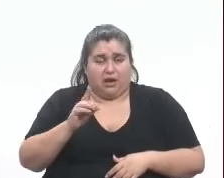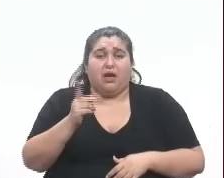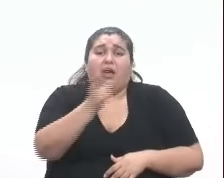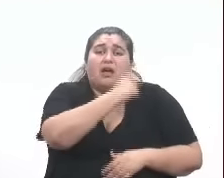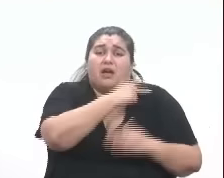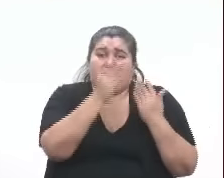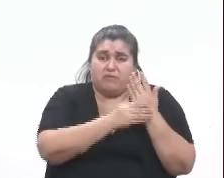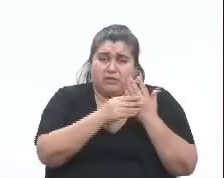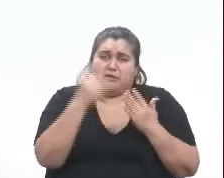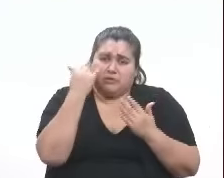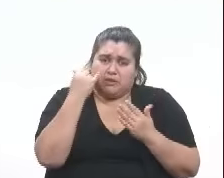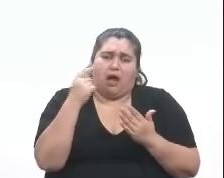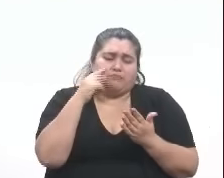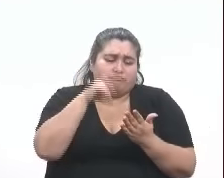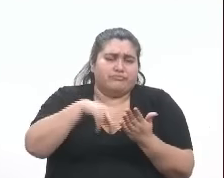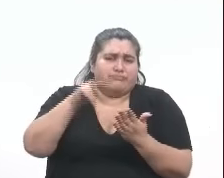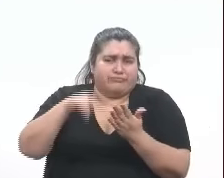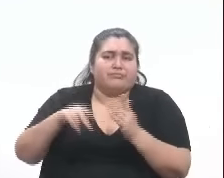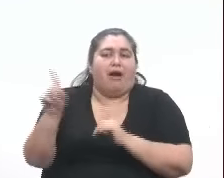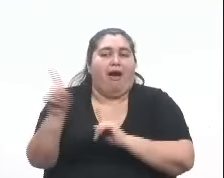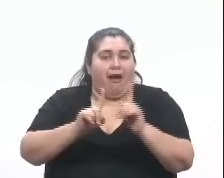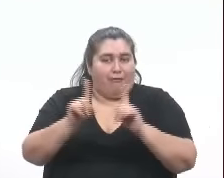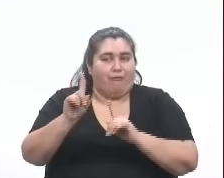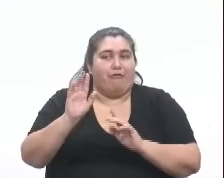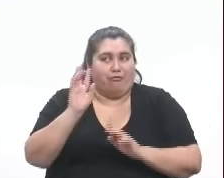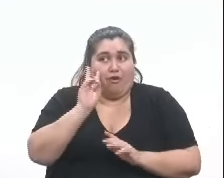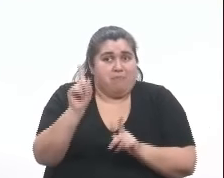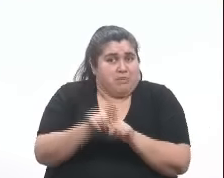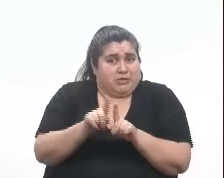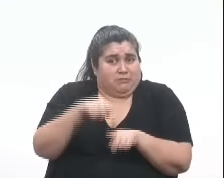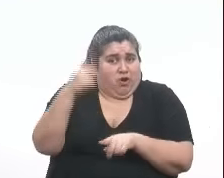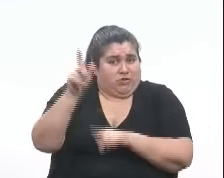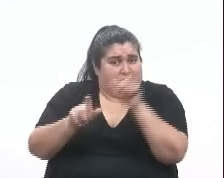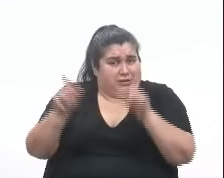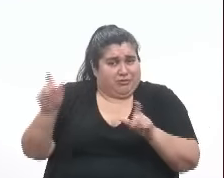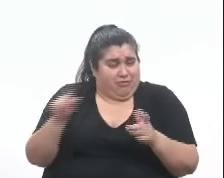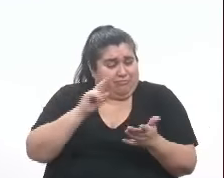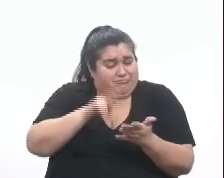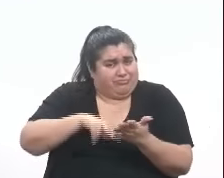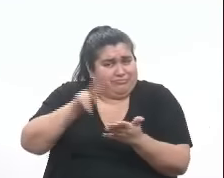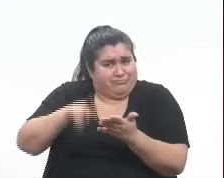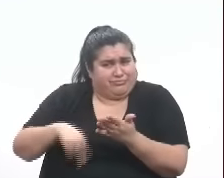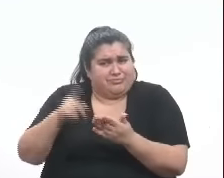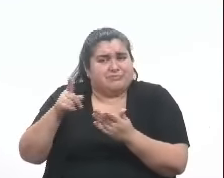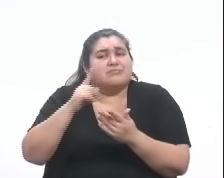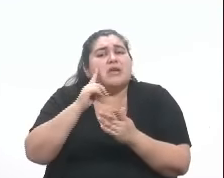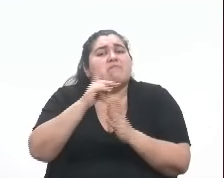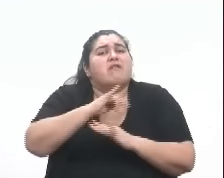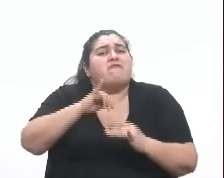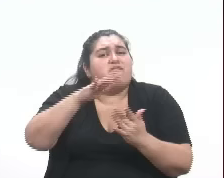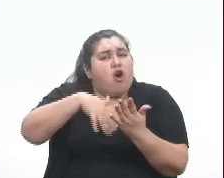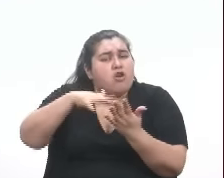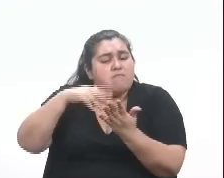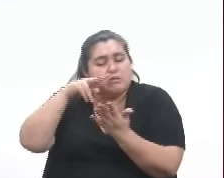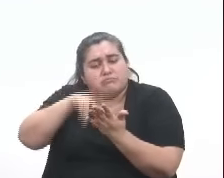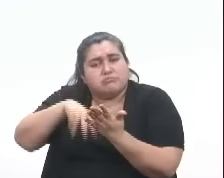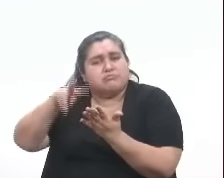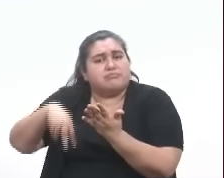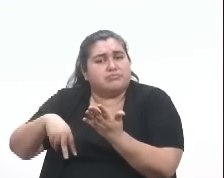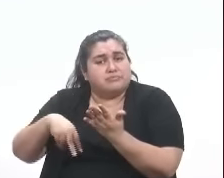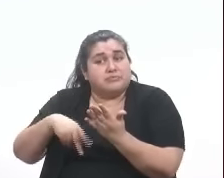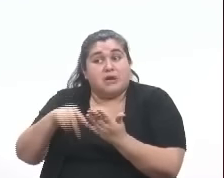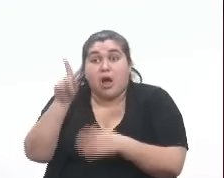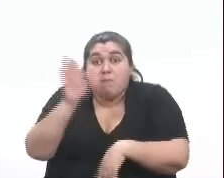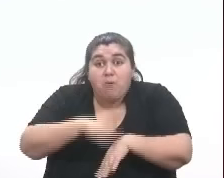el 95%, como algunos, se pasó leyendo el informe. Y cuando lo echaron